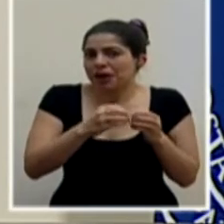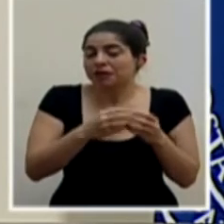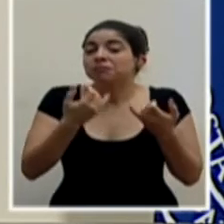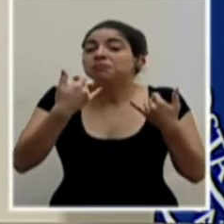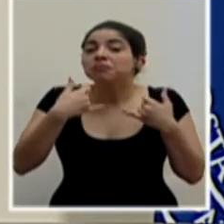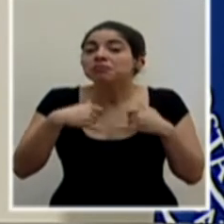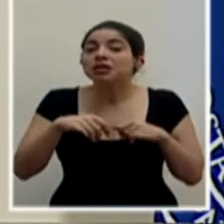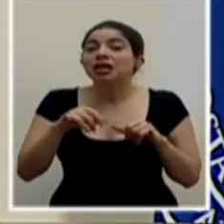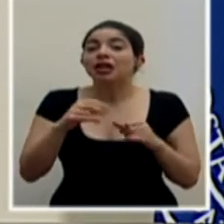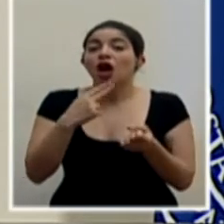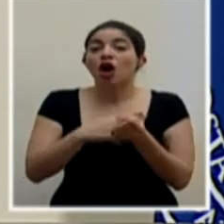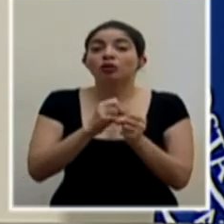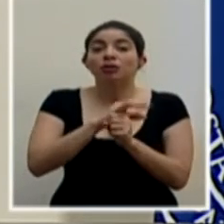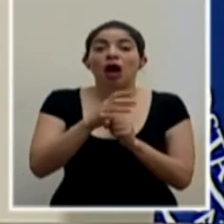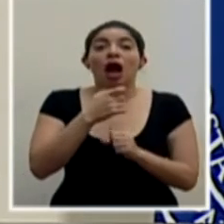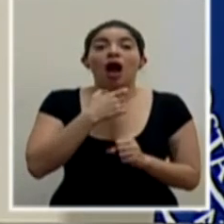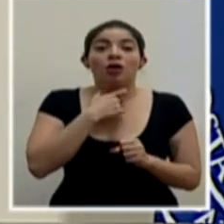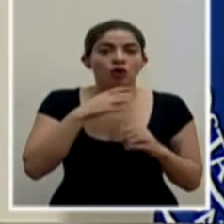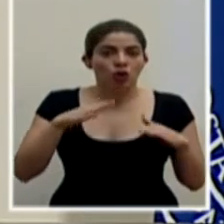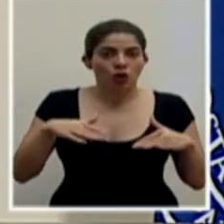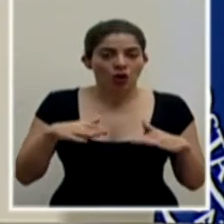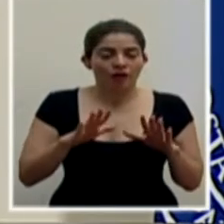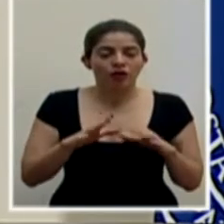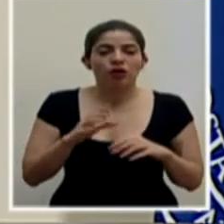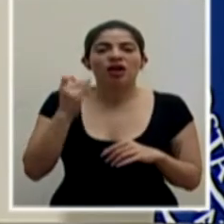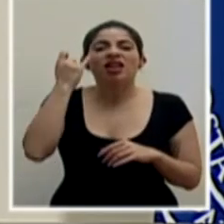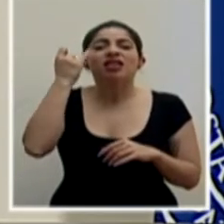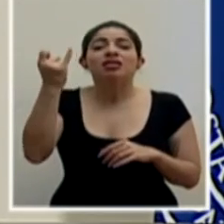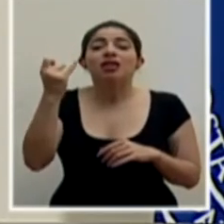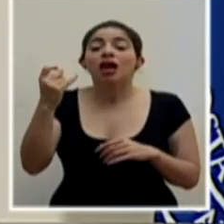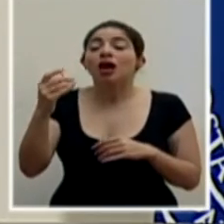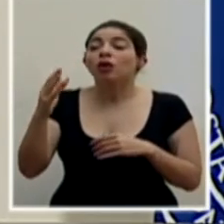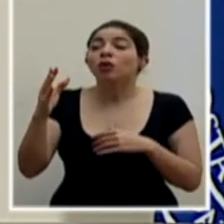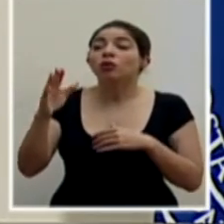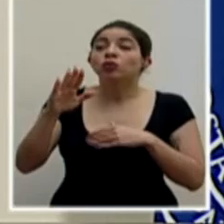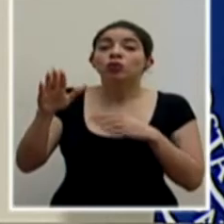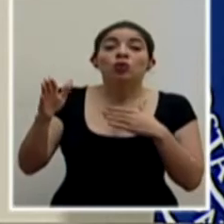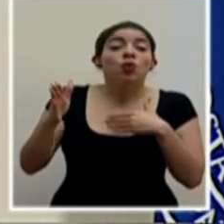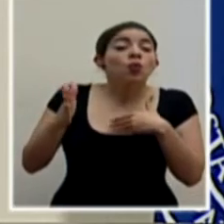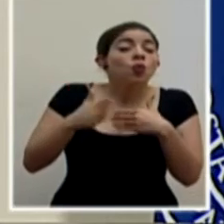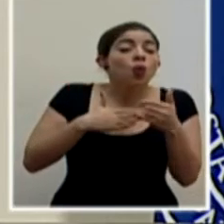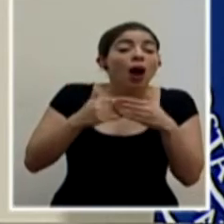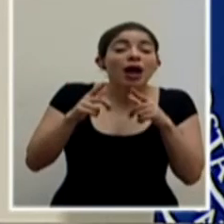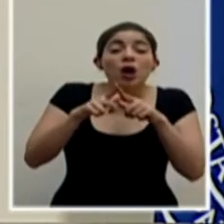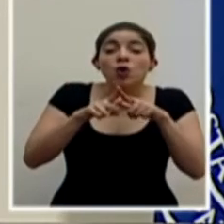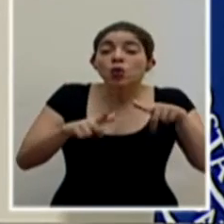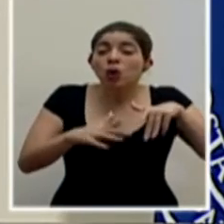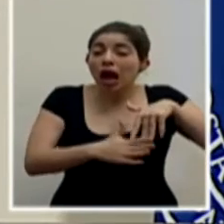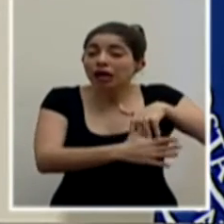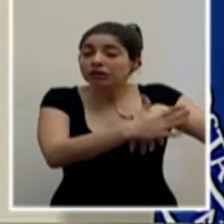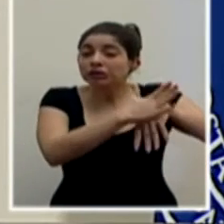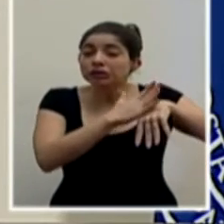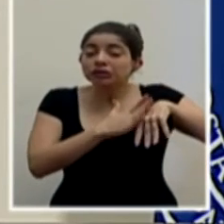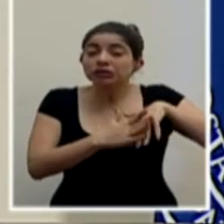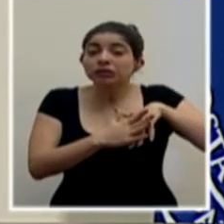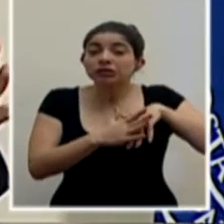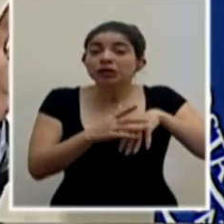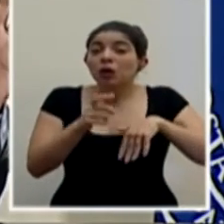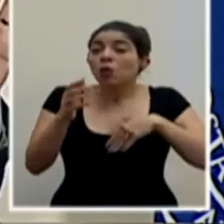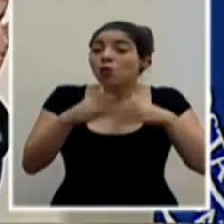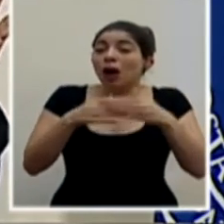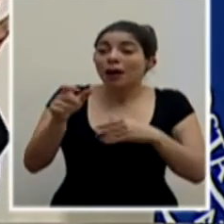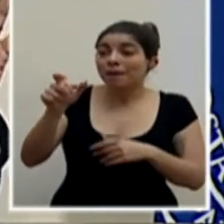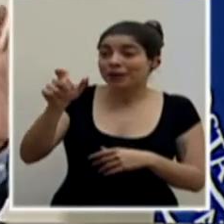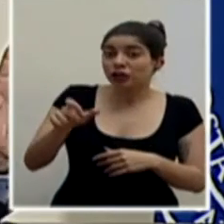se sature SEACO, ha sido concentrar los pacientes de cualquier lugar del país que no requieren